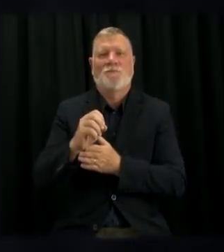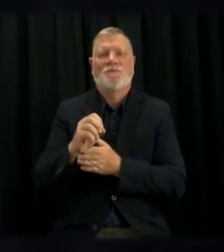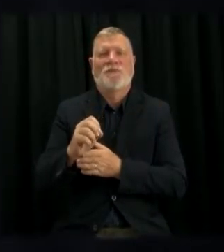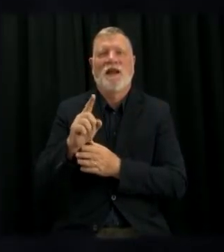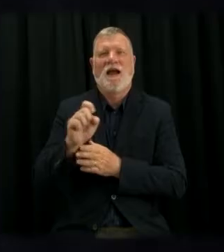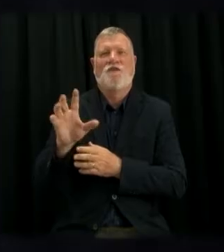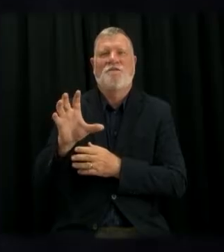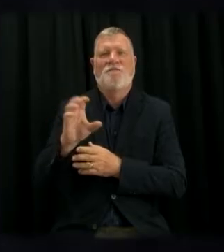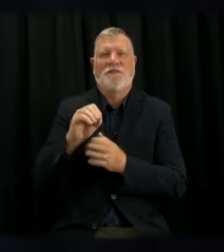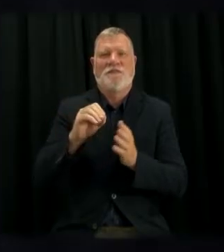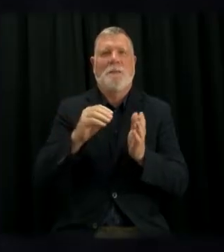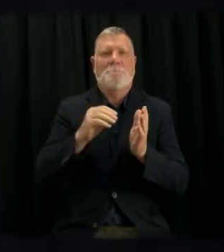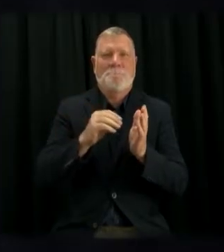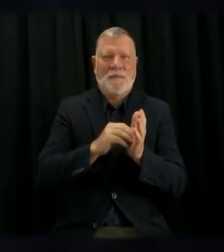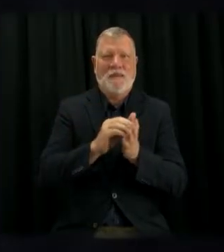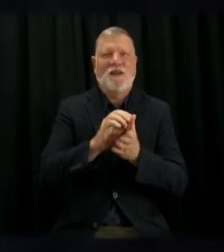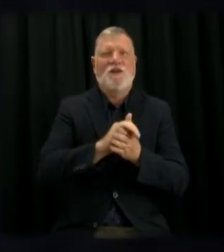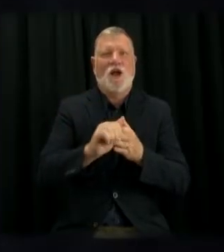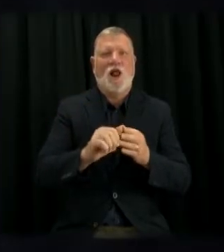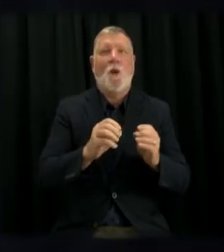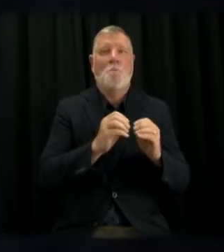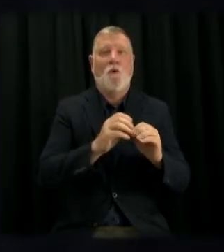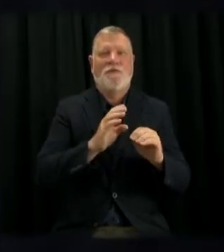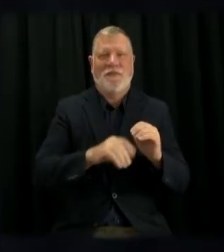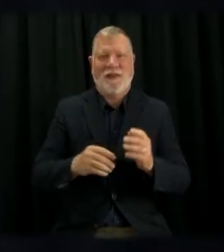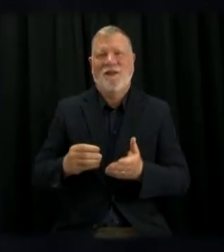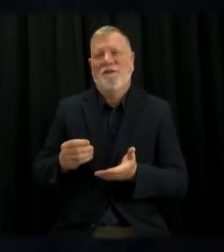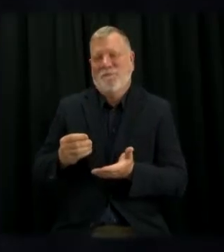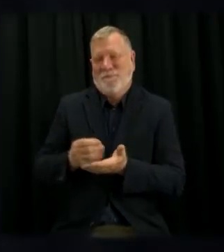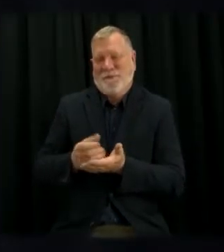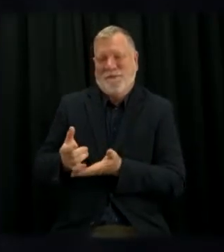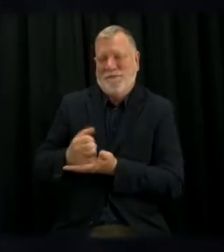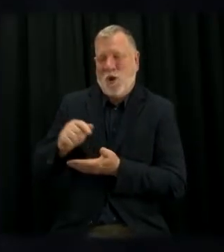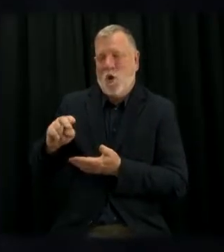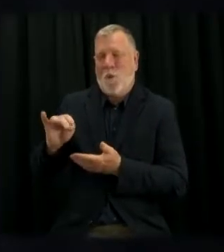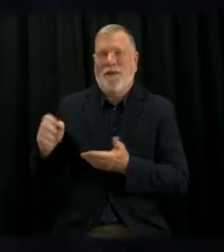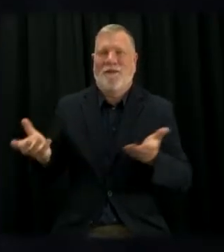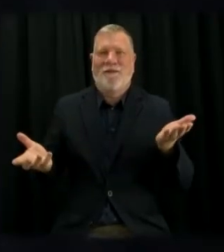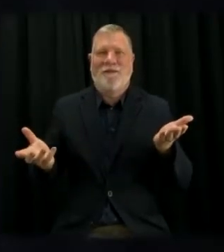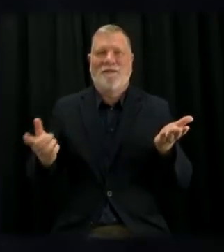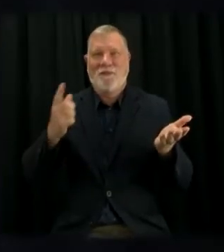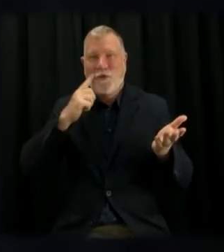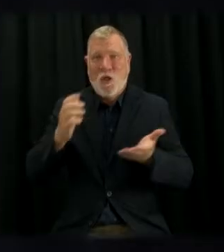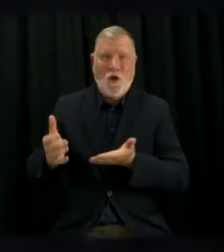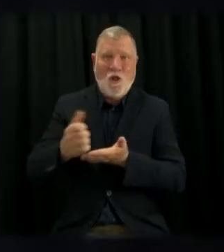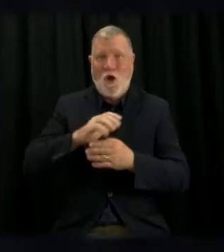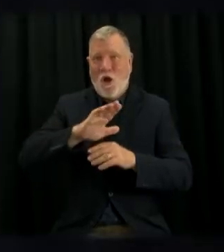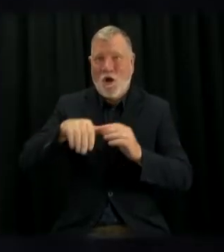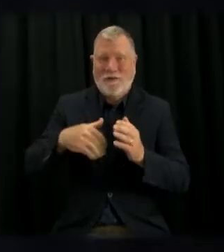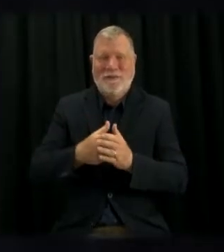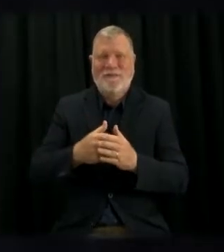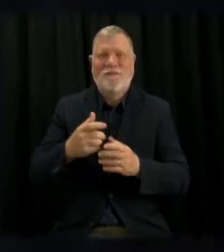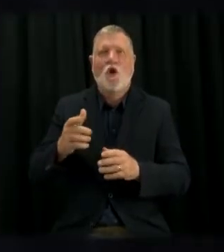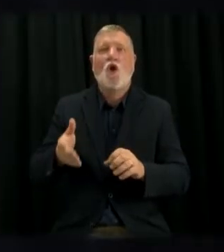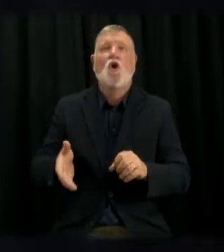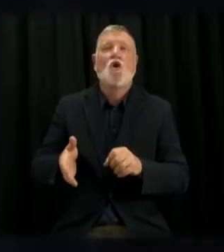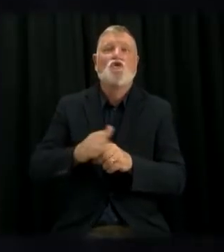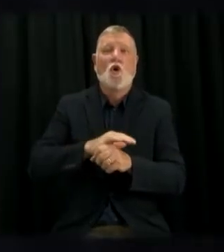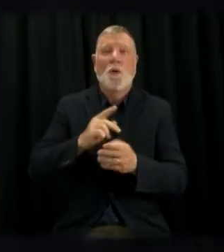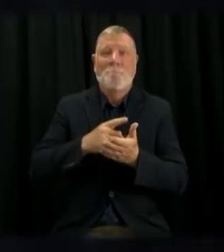educación, 150 millones más que nómina. ¿Por qué? Si toma todos los fondos, no solamente el fondo